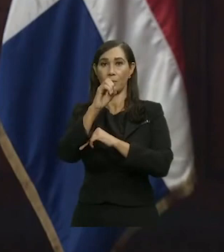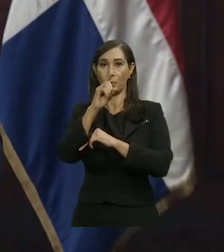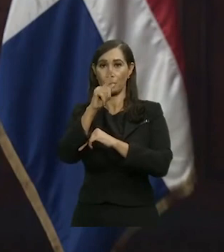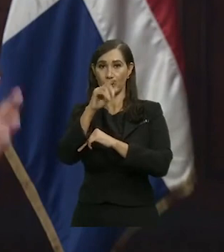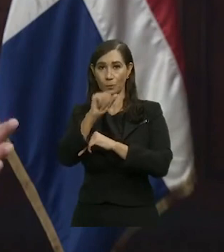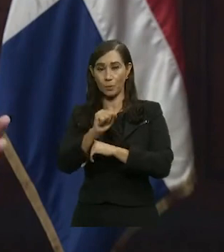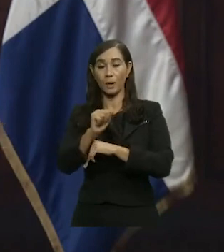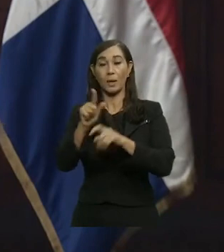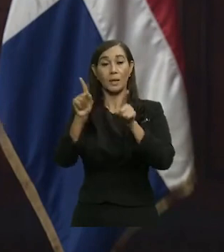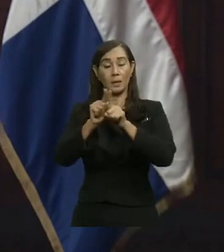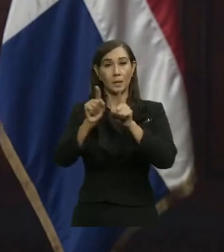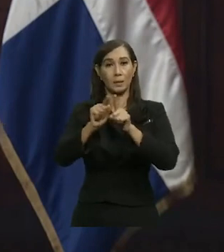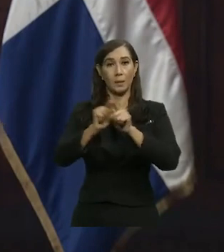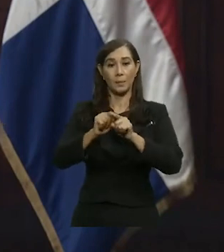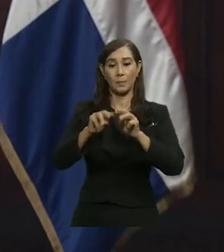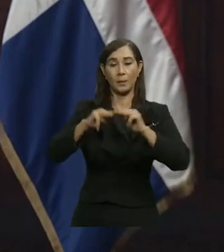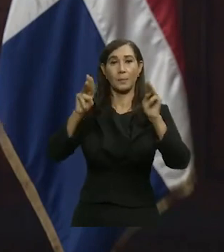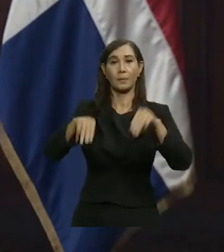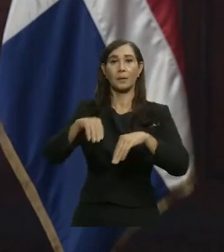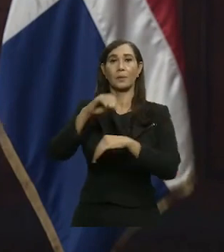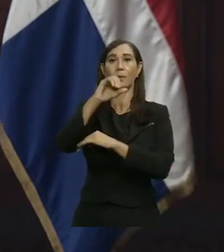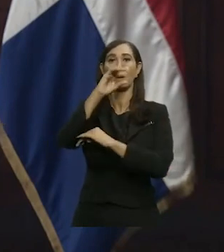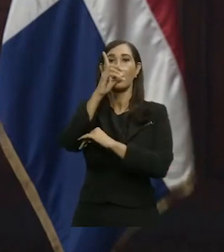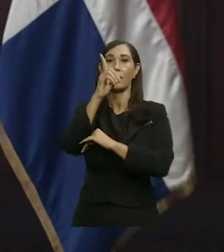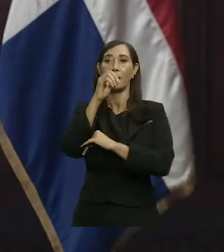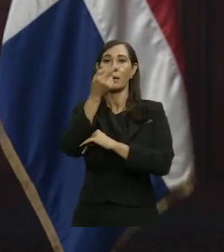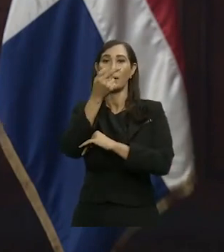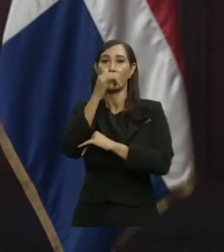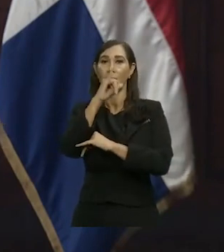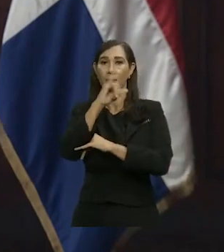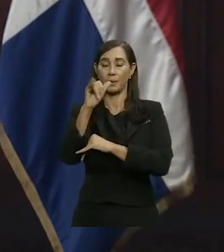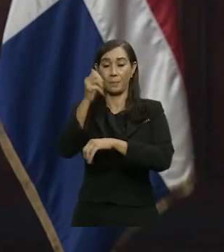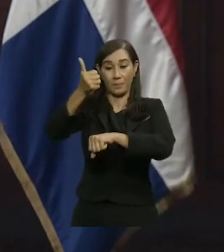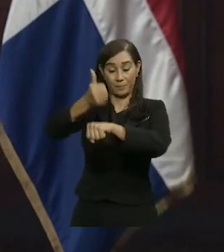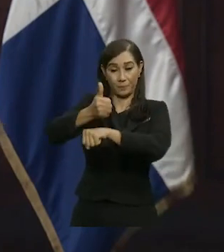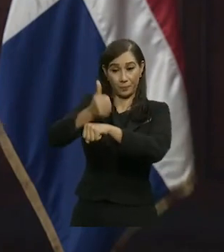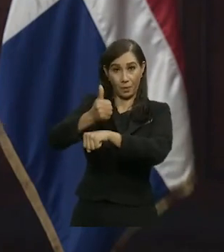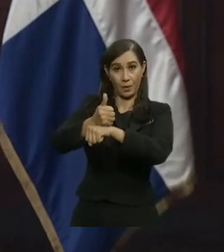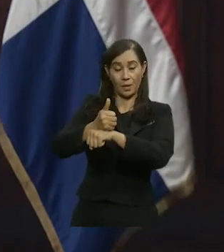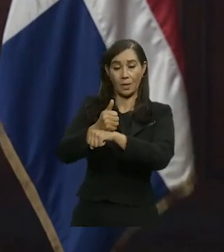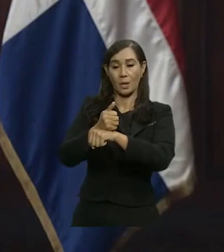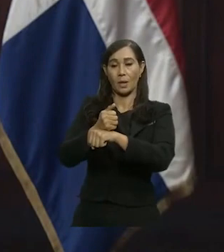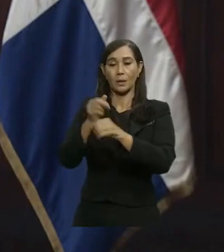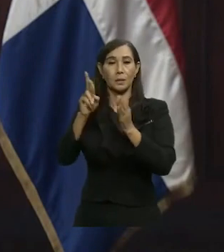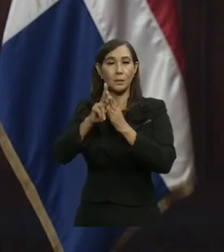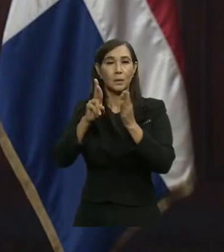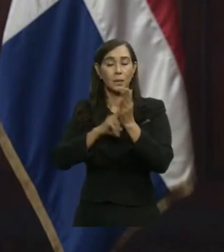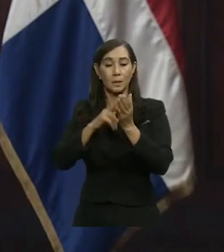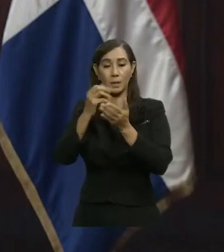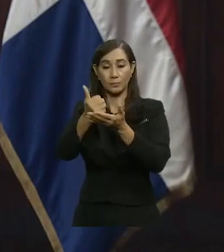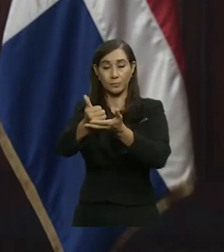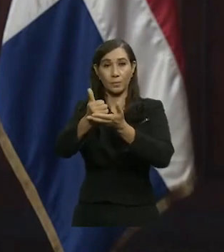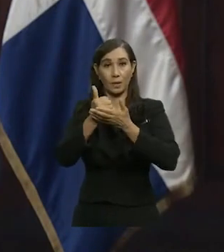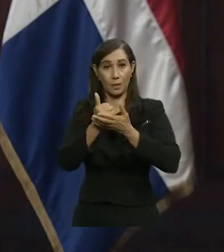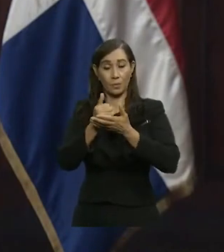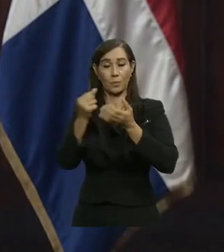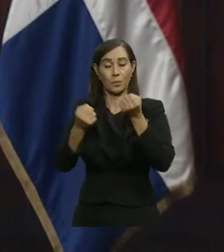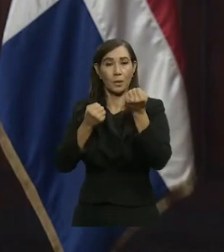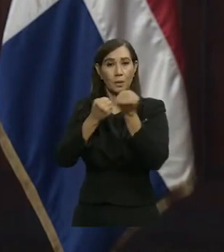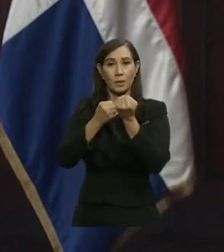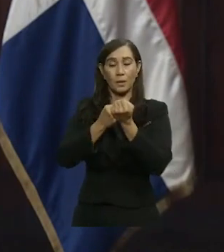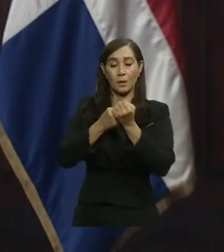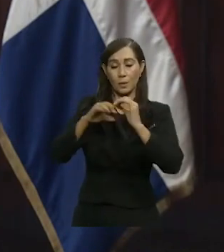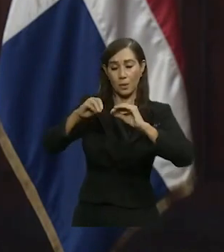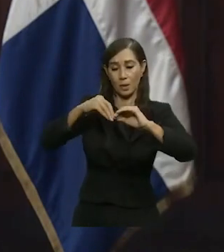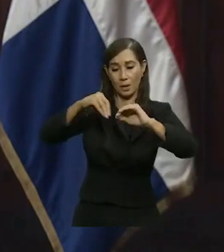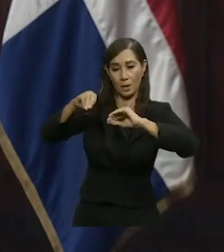Dirección General de Aduanas para la discusión e implementación de medidas administrativas que impacten los precios de venta al detalle